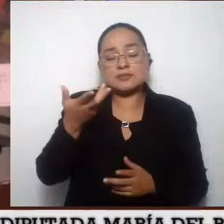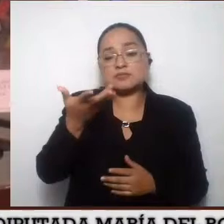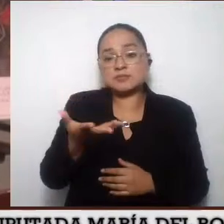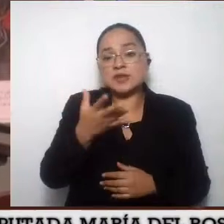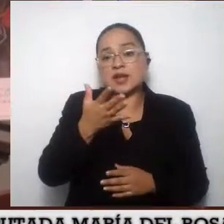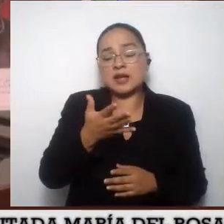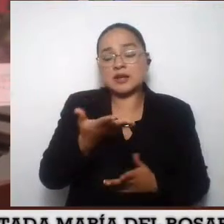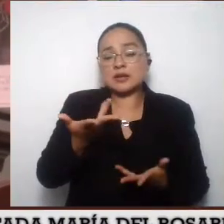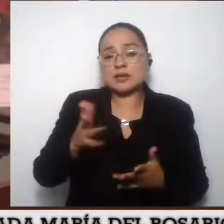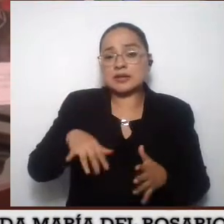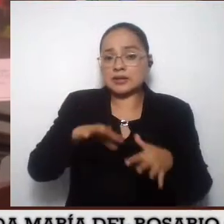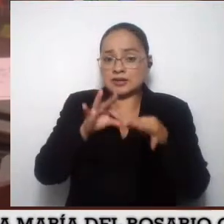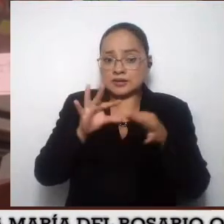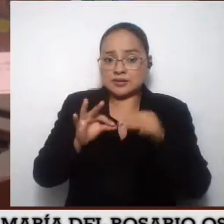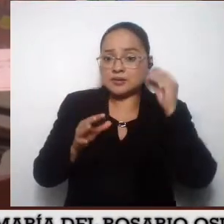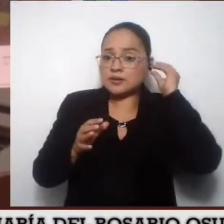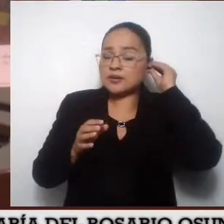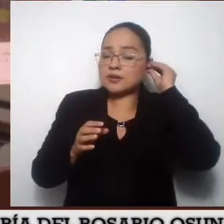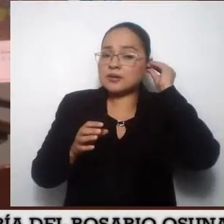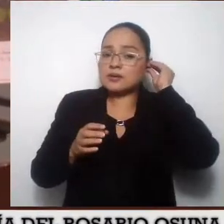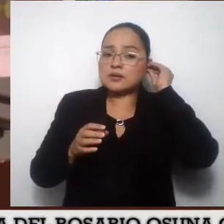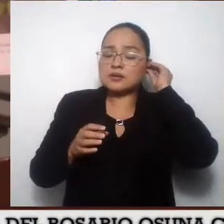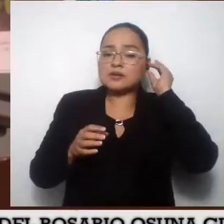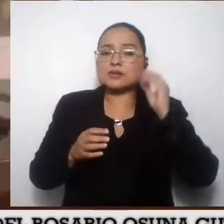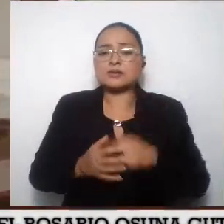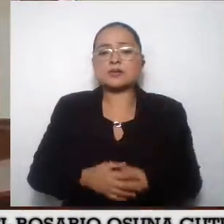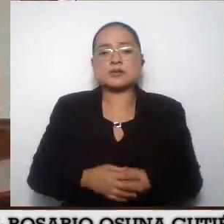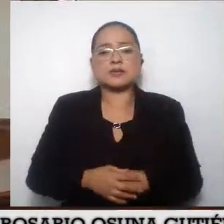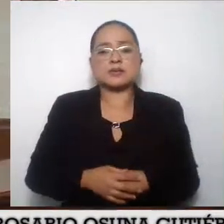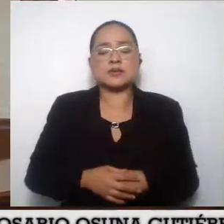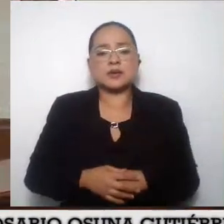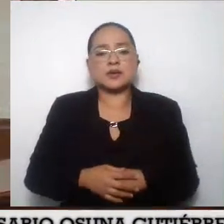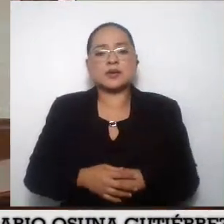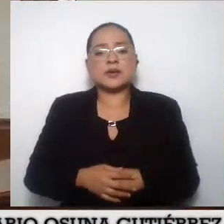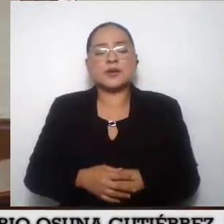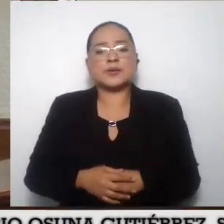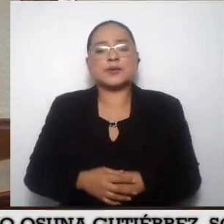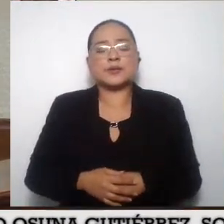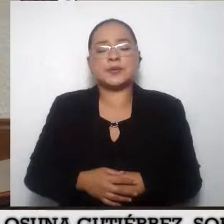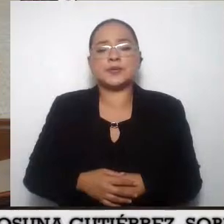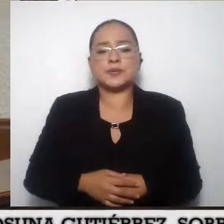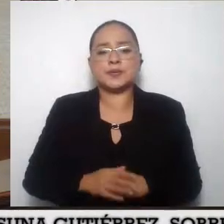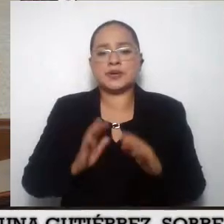les mencioné, carece de estar en buenas condiciones.